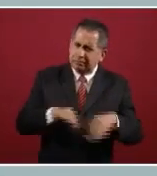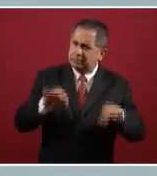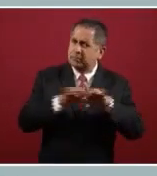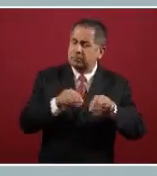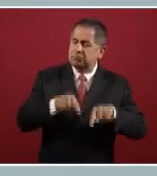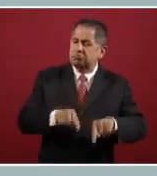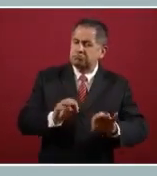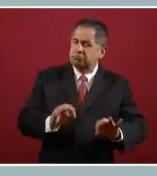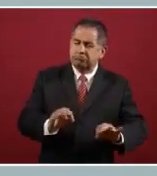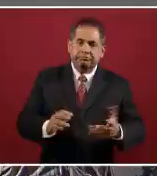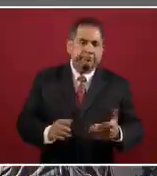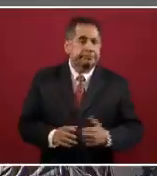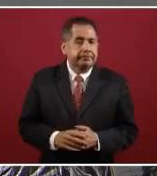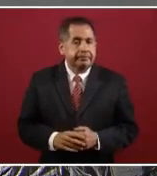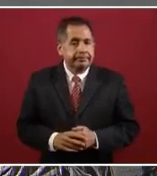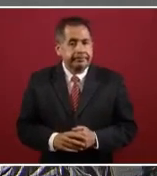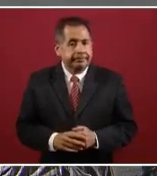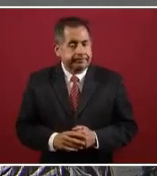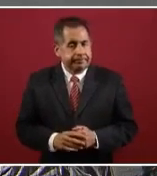que